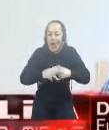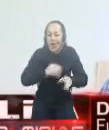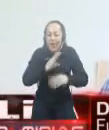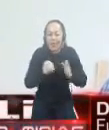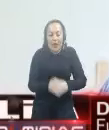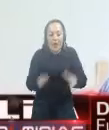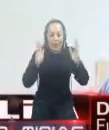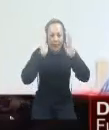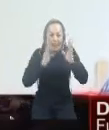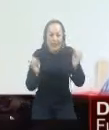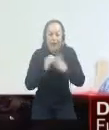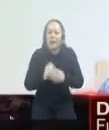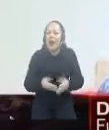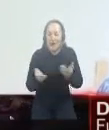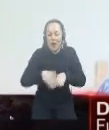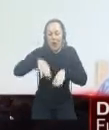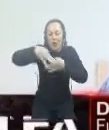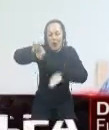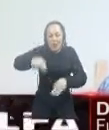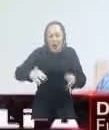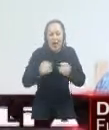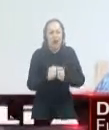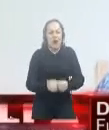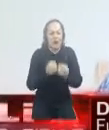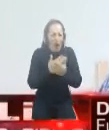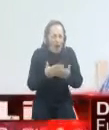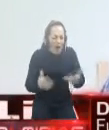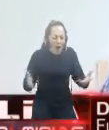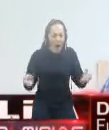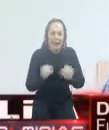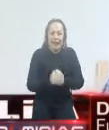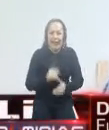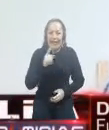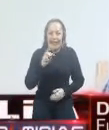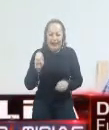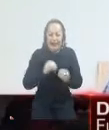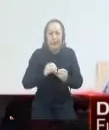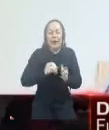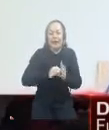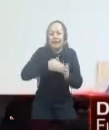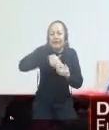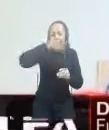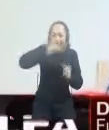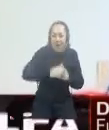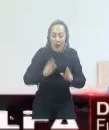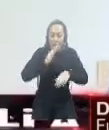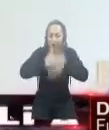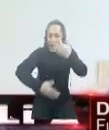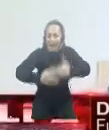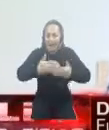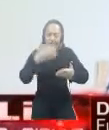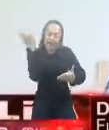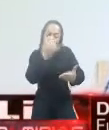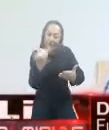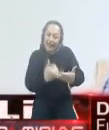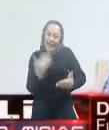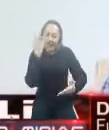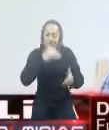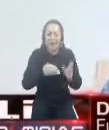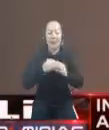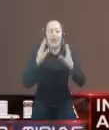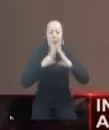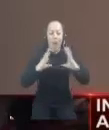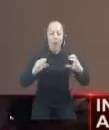acá, talleres como modistería, talleres como lencería, talleres como pintura en tela, como